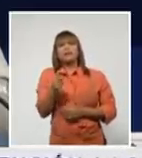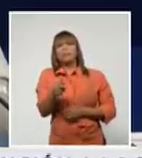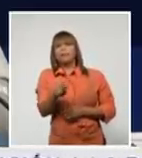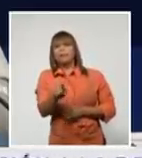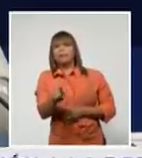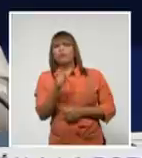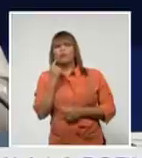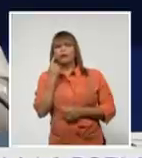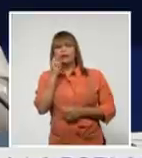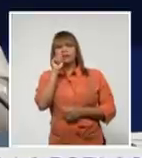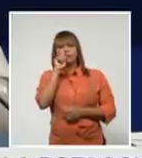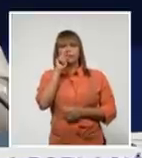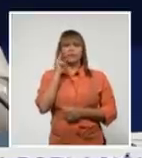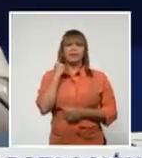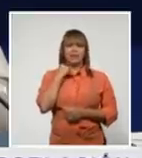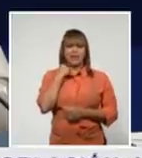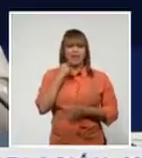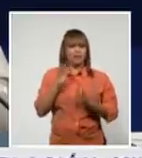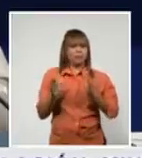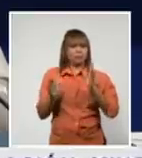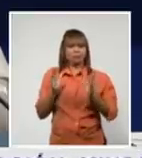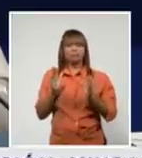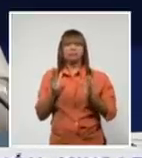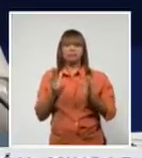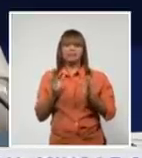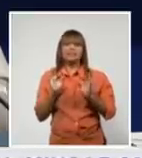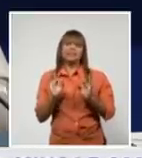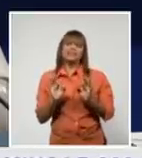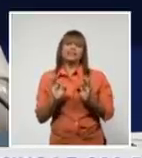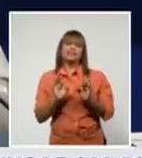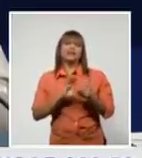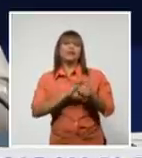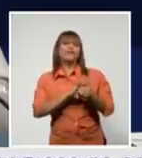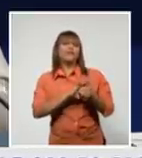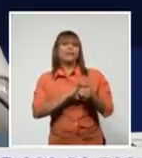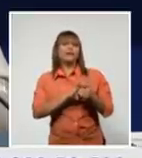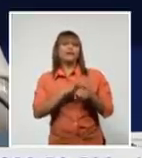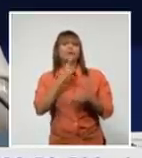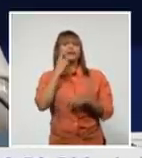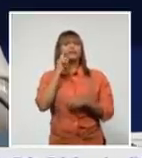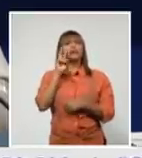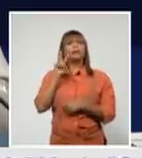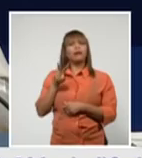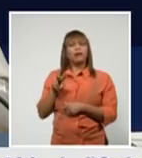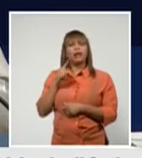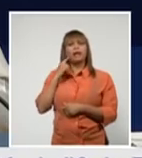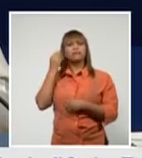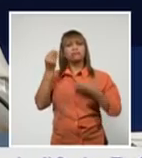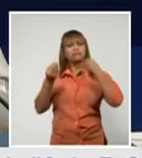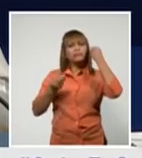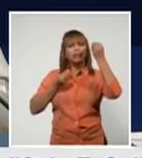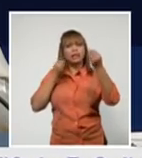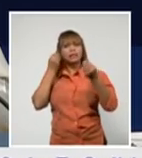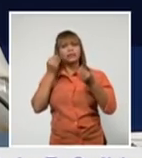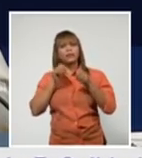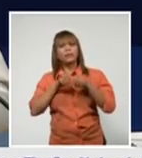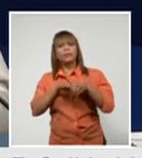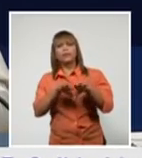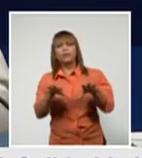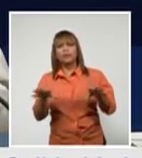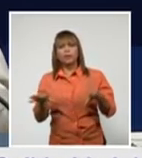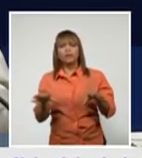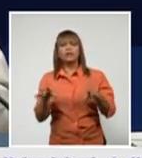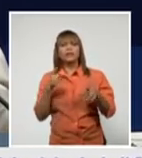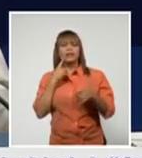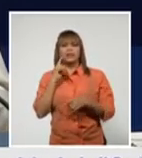año, fue una enfermedad que si la evaluamos desde el punto de vista epidemiológico, y no es que yo